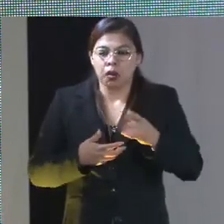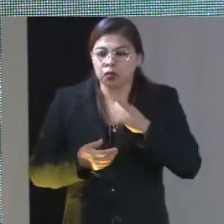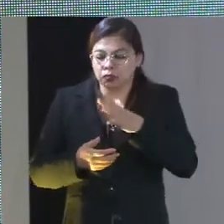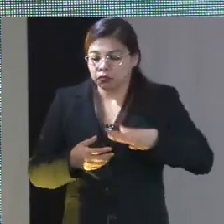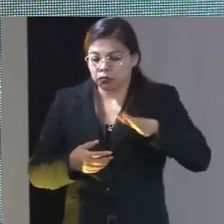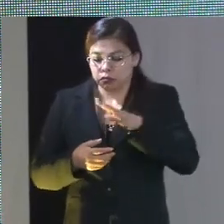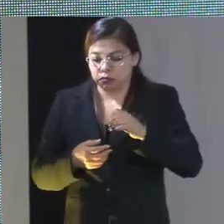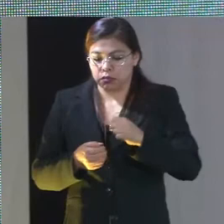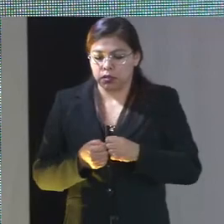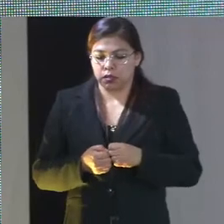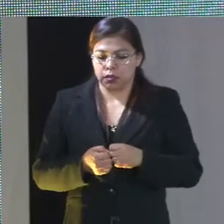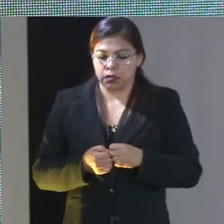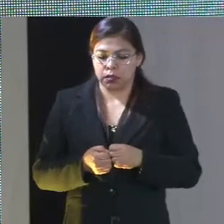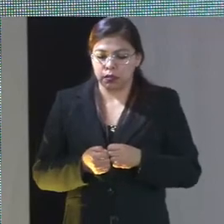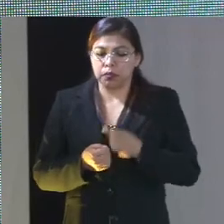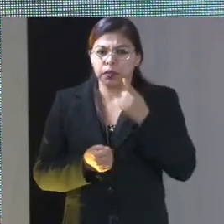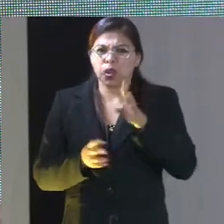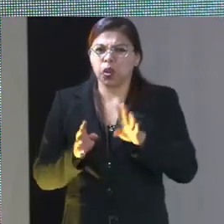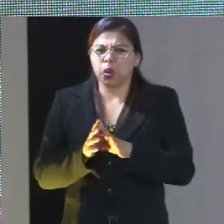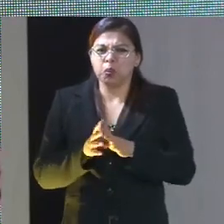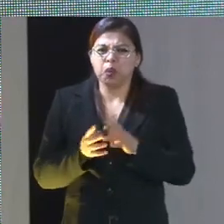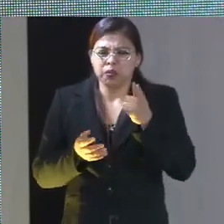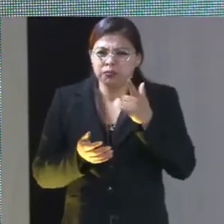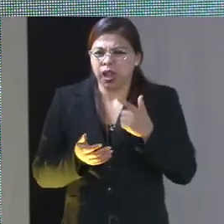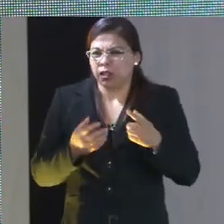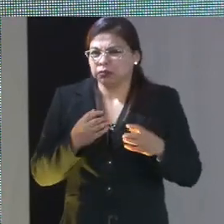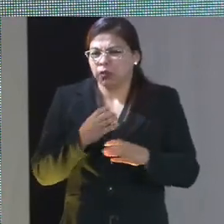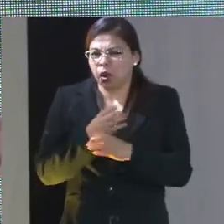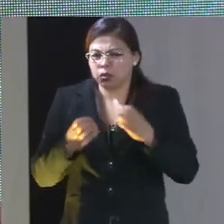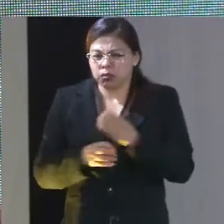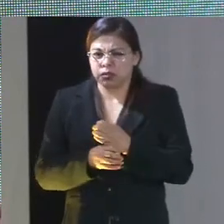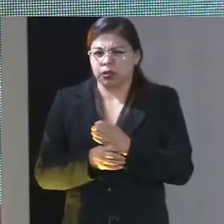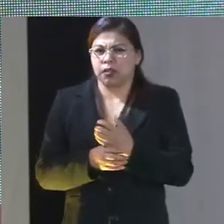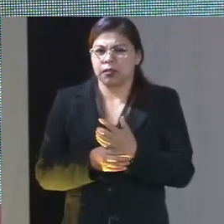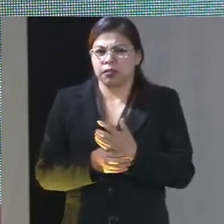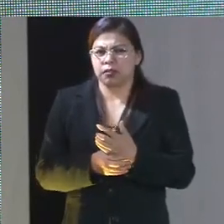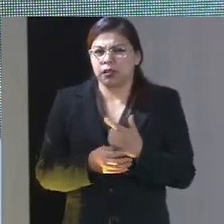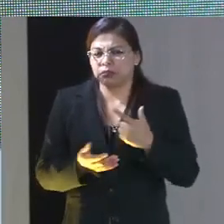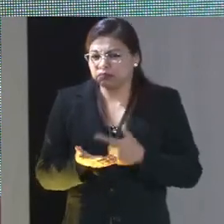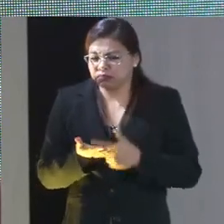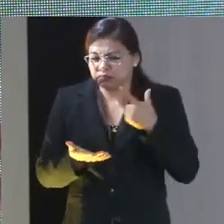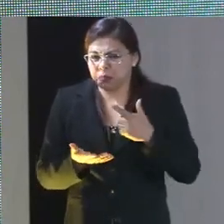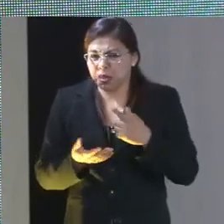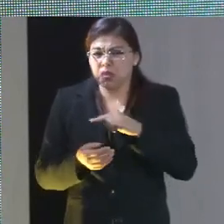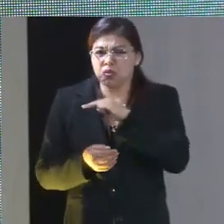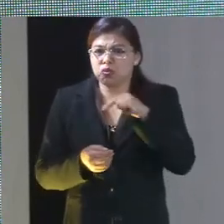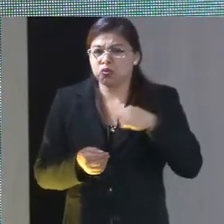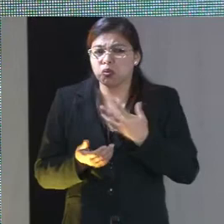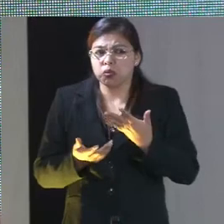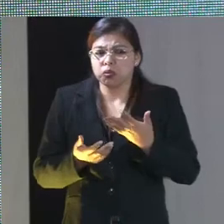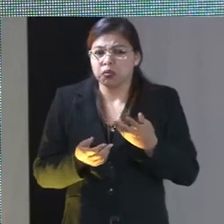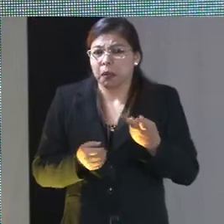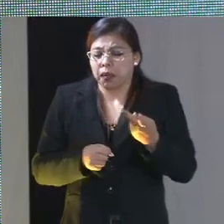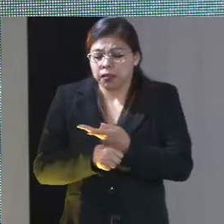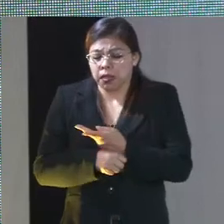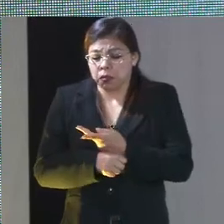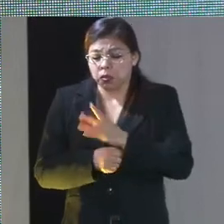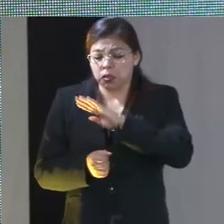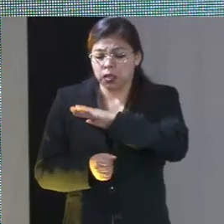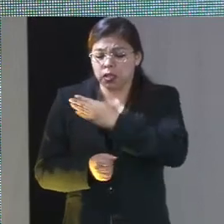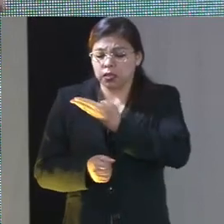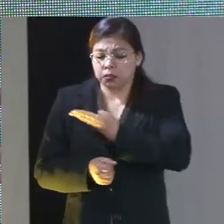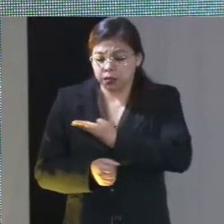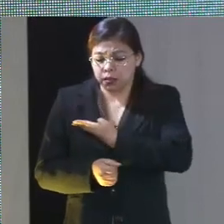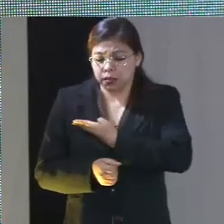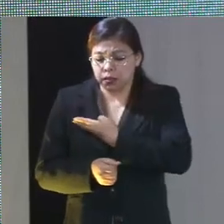y pusieron fin al reinado del terror y la barbarie a la que estaban sometidos. Nada más que decir. España